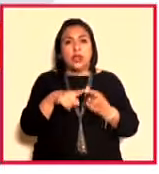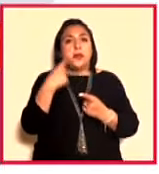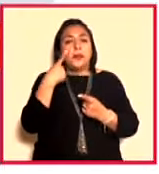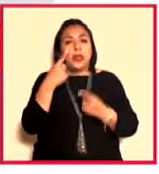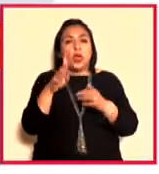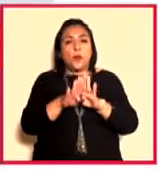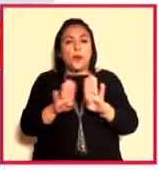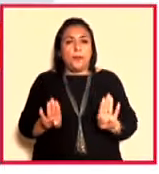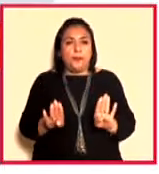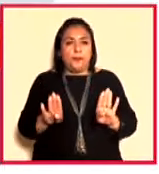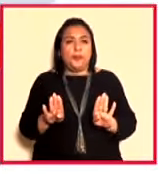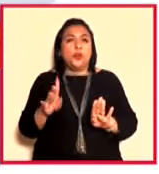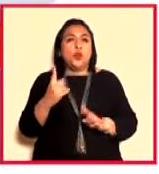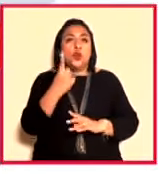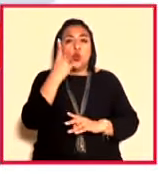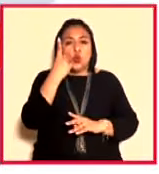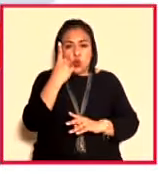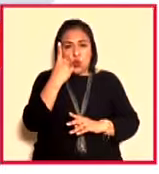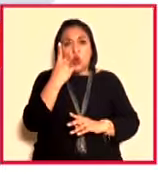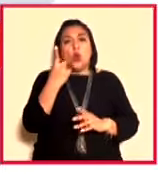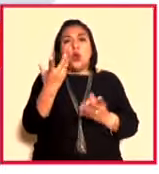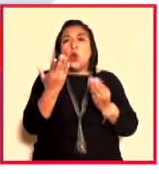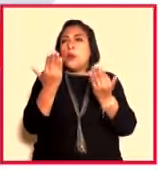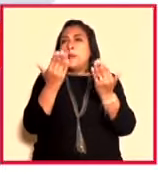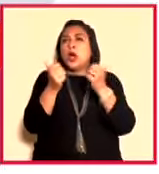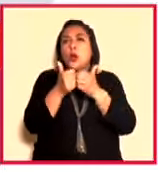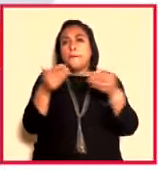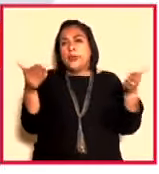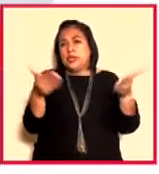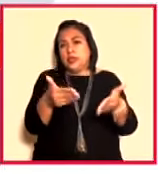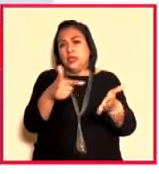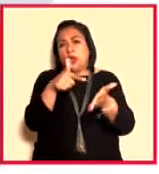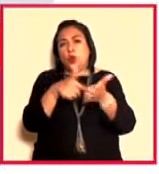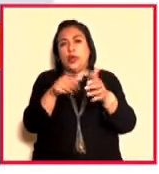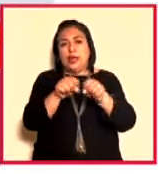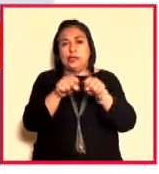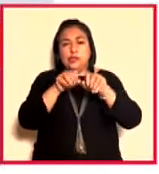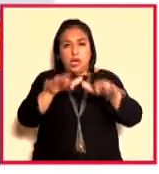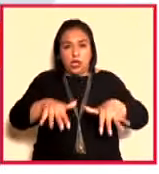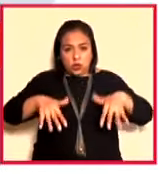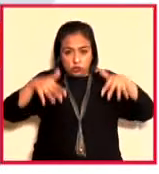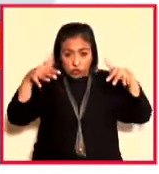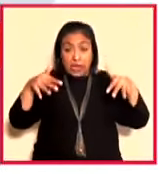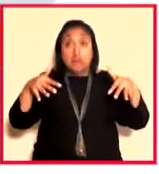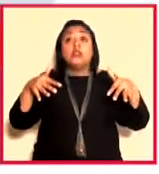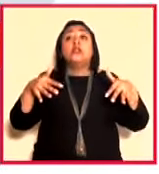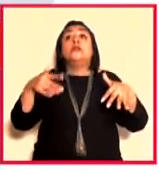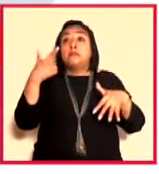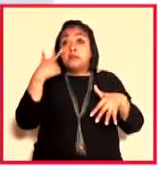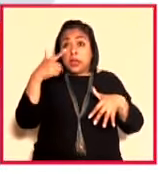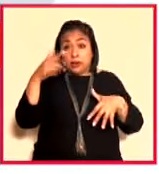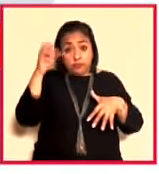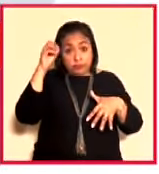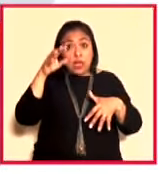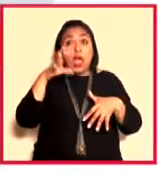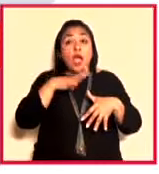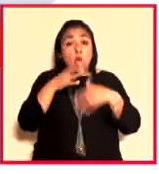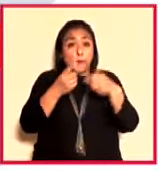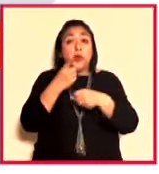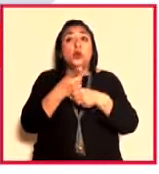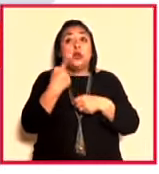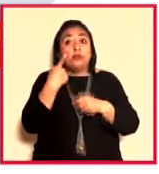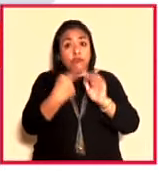particularidades de grabar una pieza en comparación con presentarla en una sala de conciertos. Si bien ve la transmisión como una oportunidad de acercar la